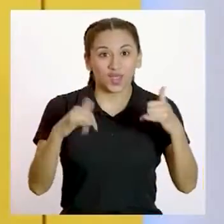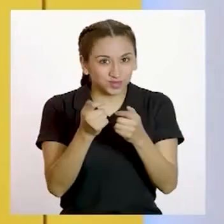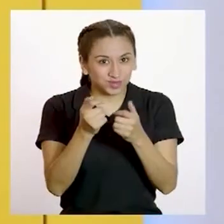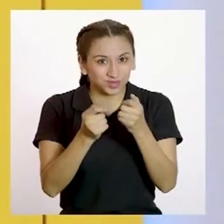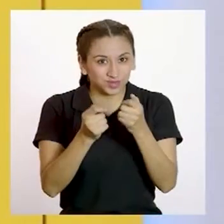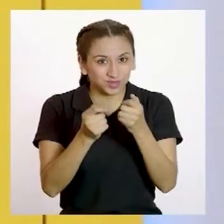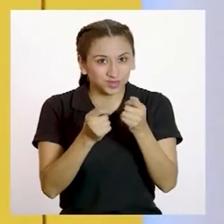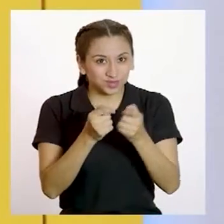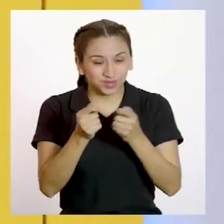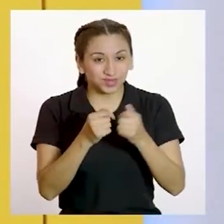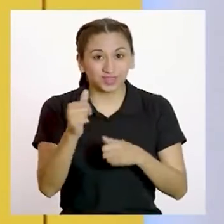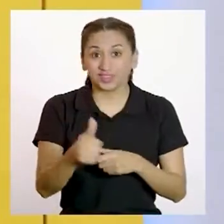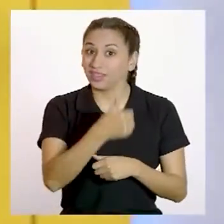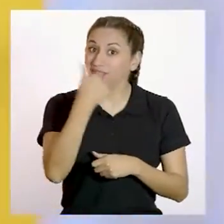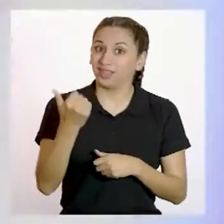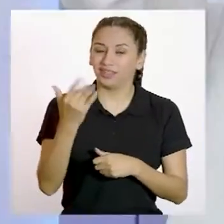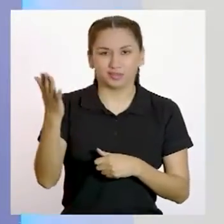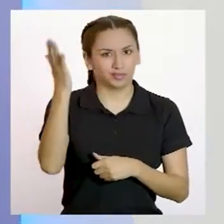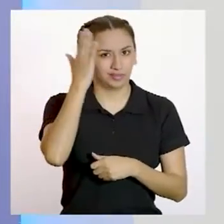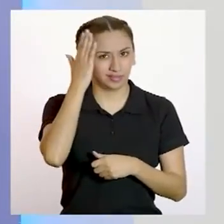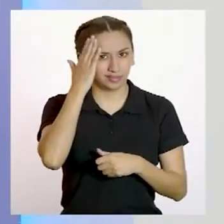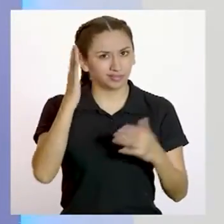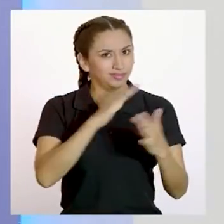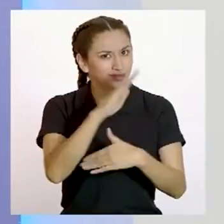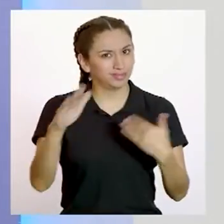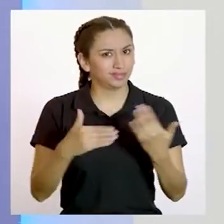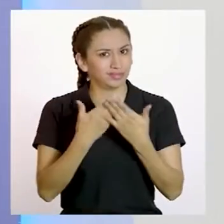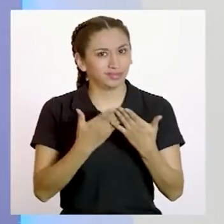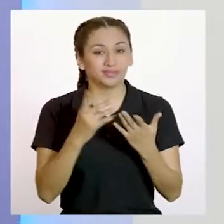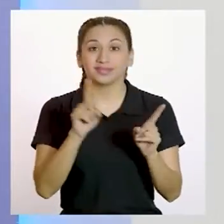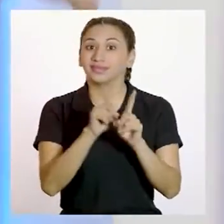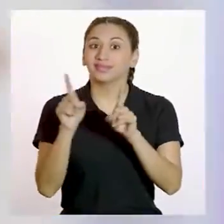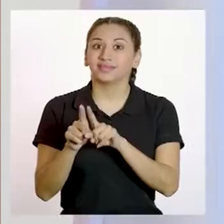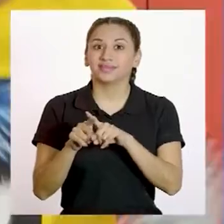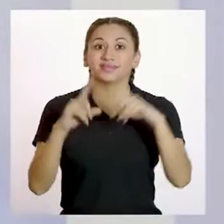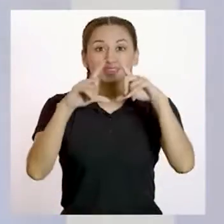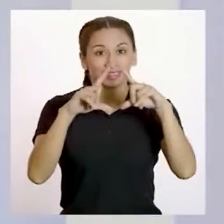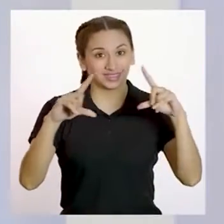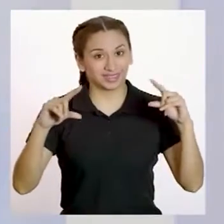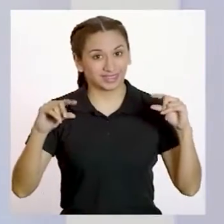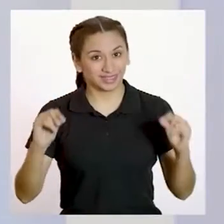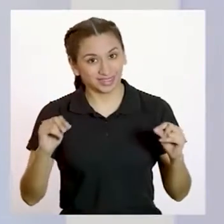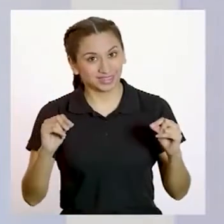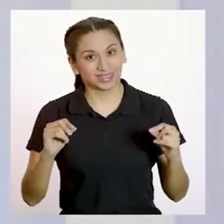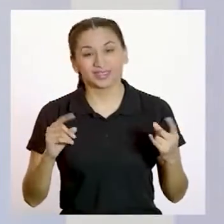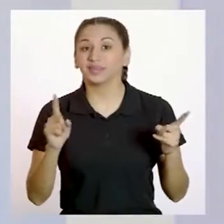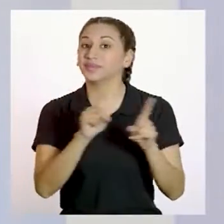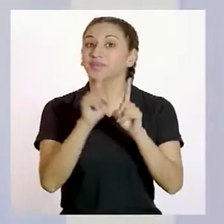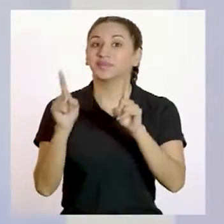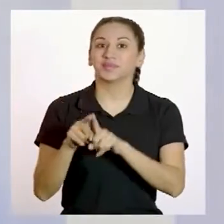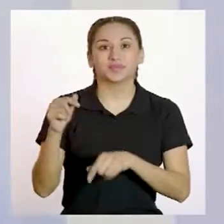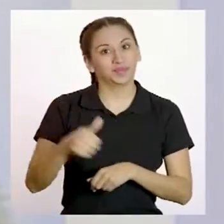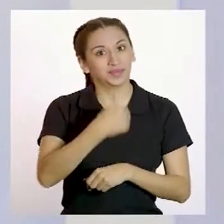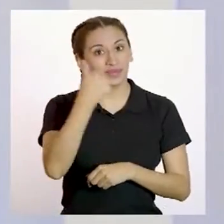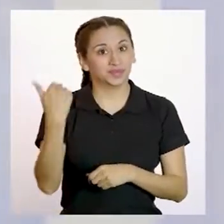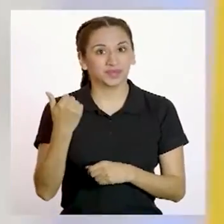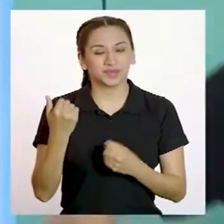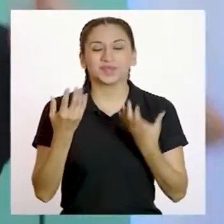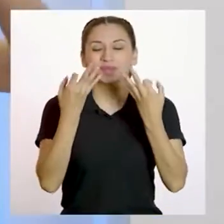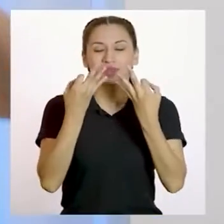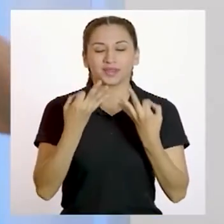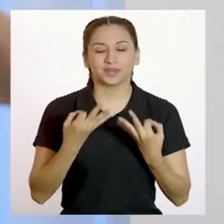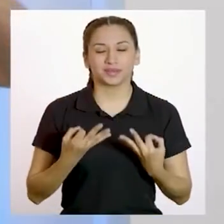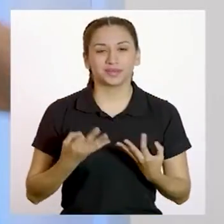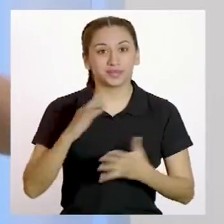Mario el bebé. Y Arquímedes, el señor sabelo todo. También es Gotaku, el honorable japonés y